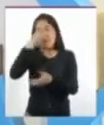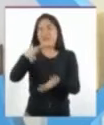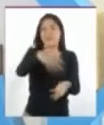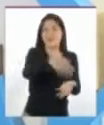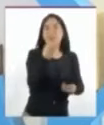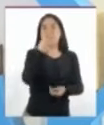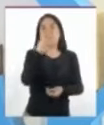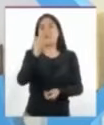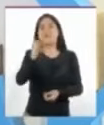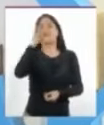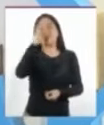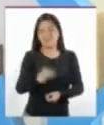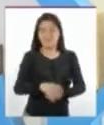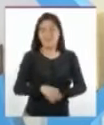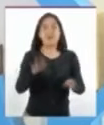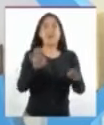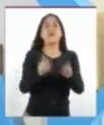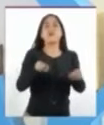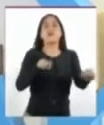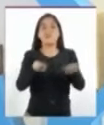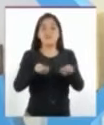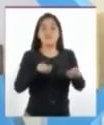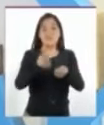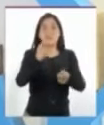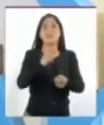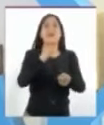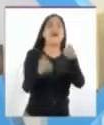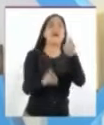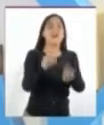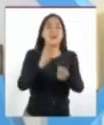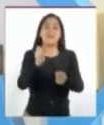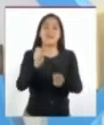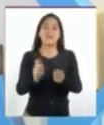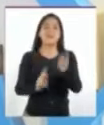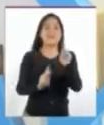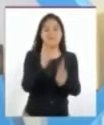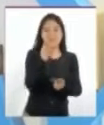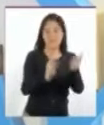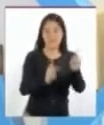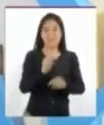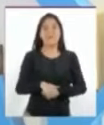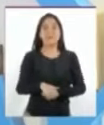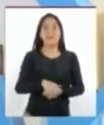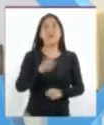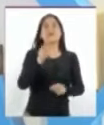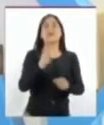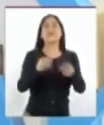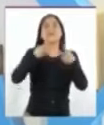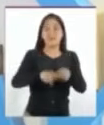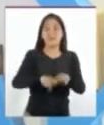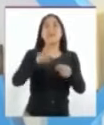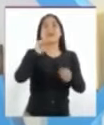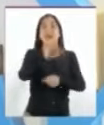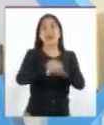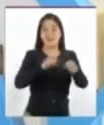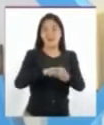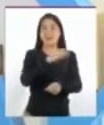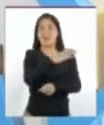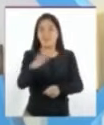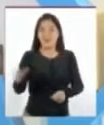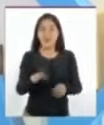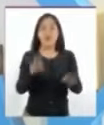cultivo periódico y controlado de algunas plantas, dando comienzo a la agricultura.